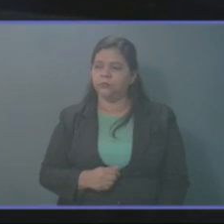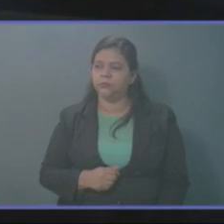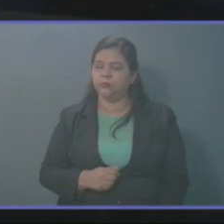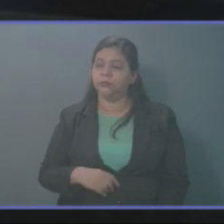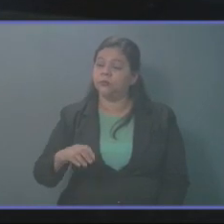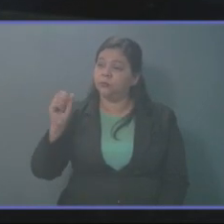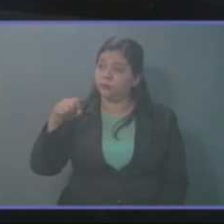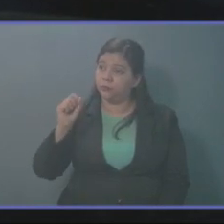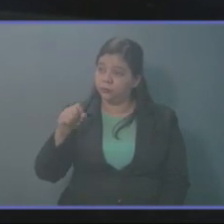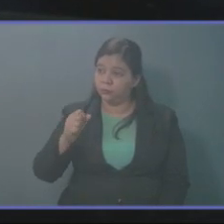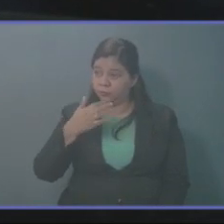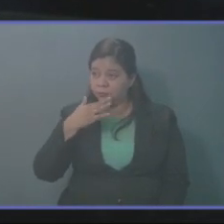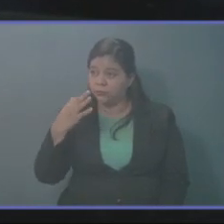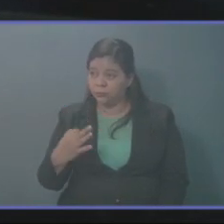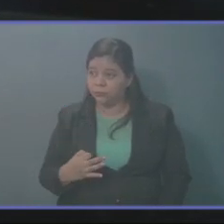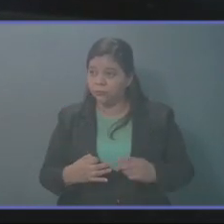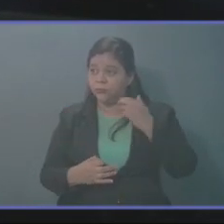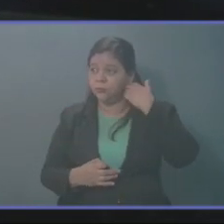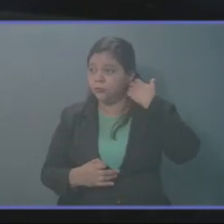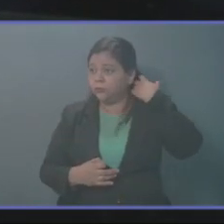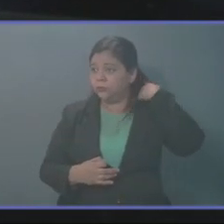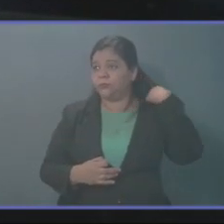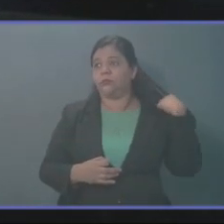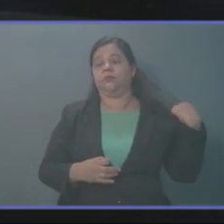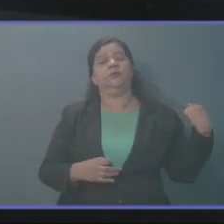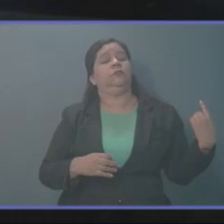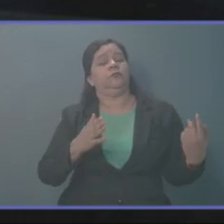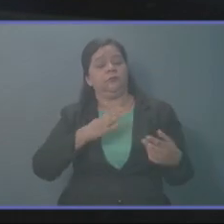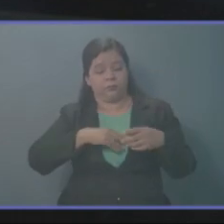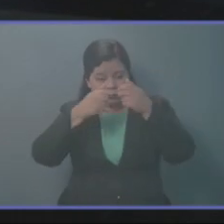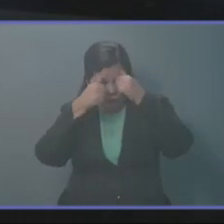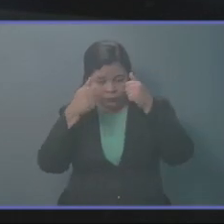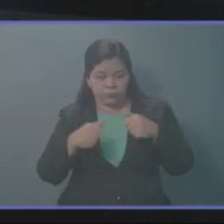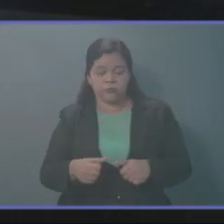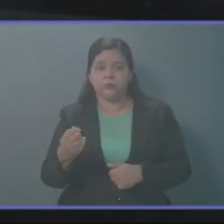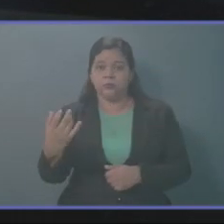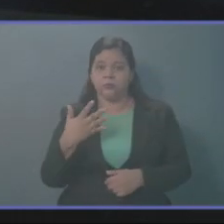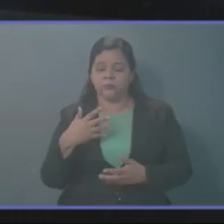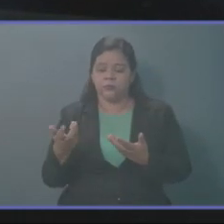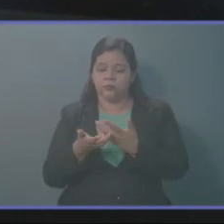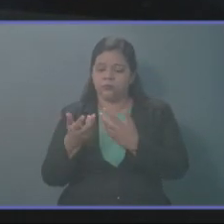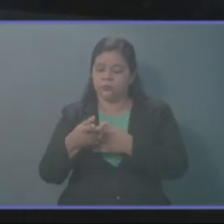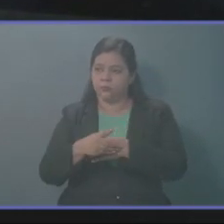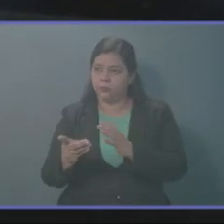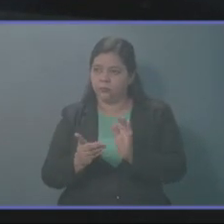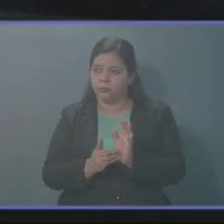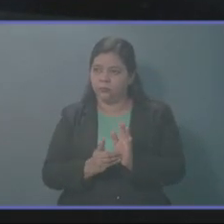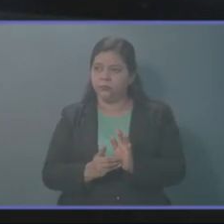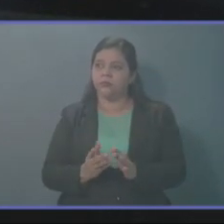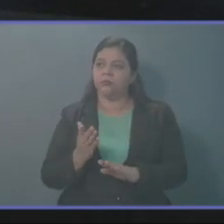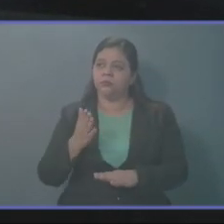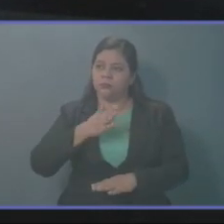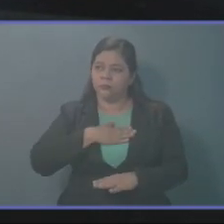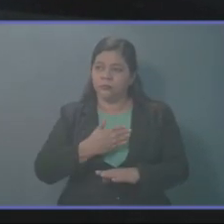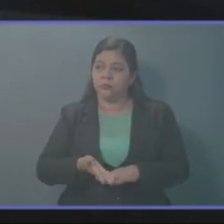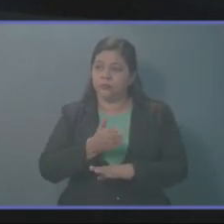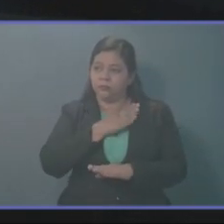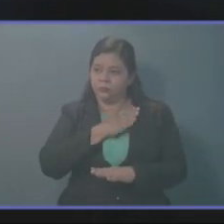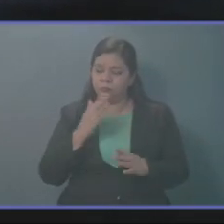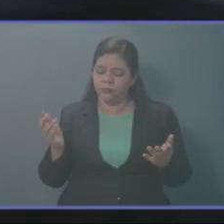Yo realmente voy a coincidir con lo que acaba de decir un colega. Yo he estado